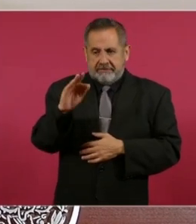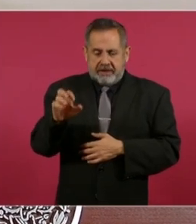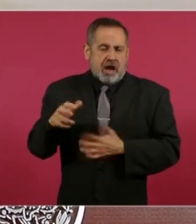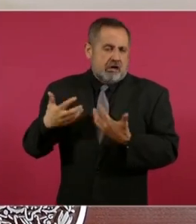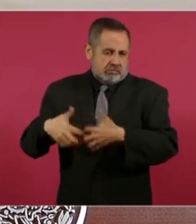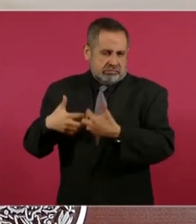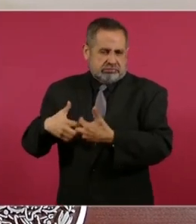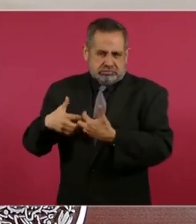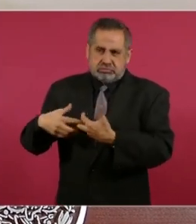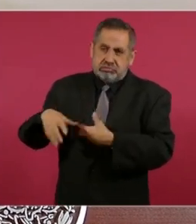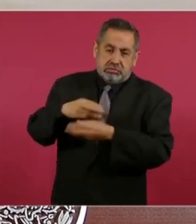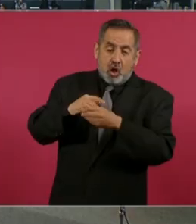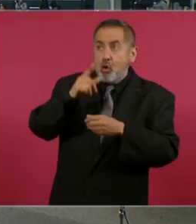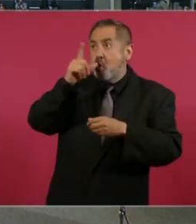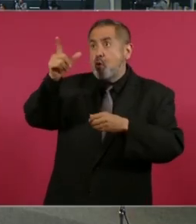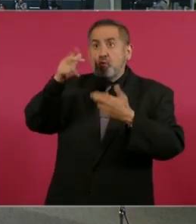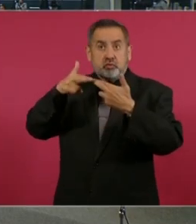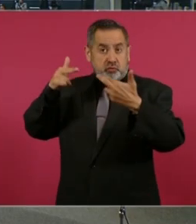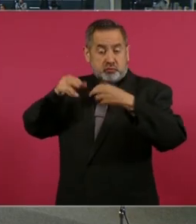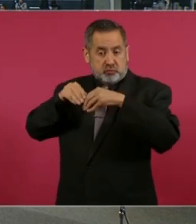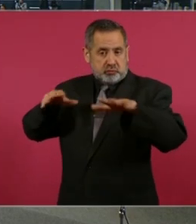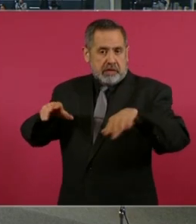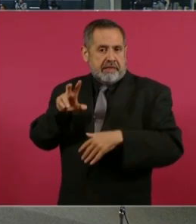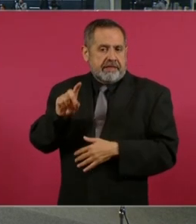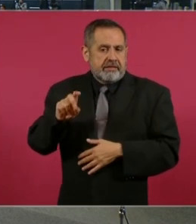de toda la energía eléctrica,